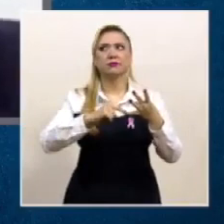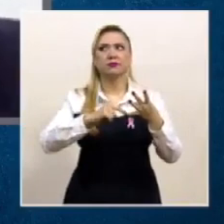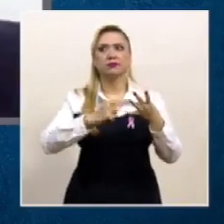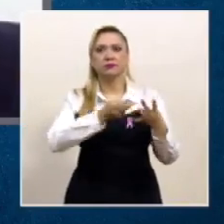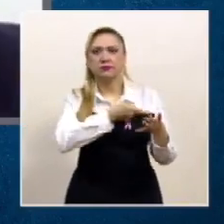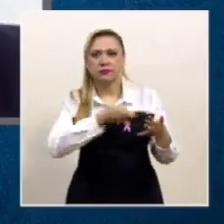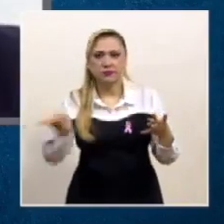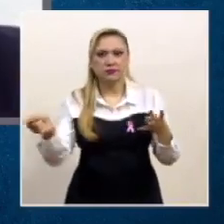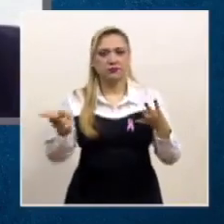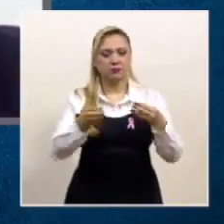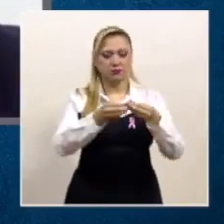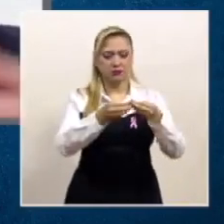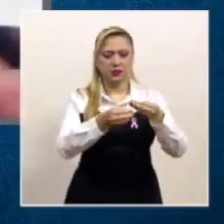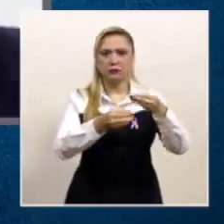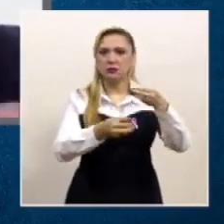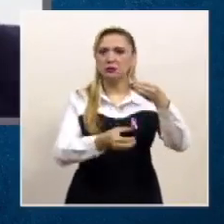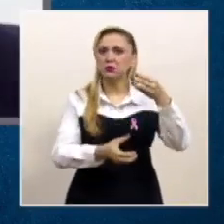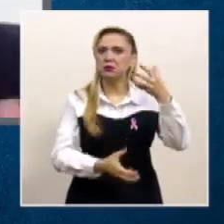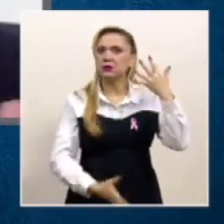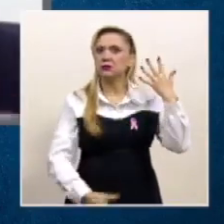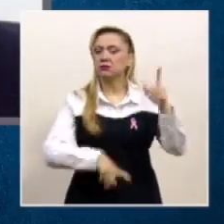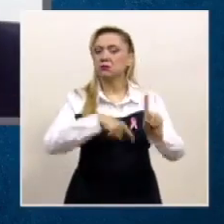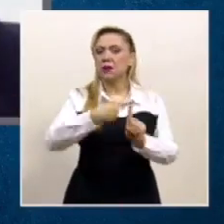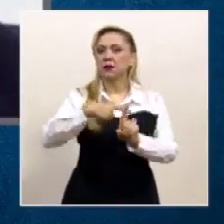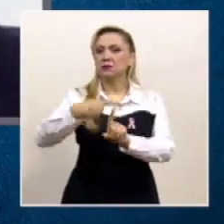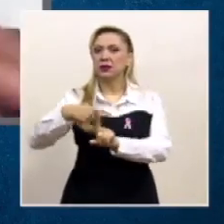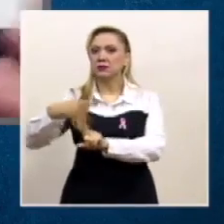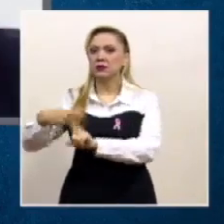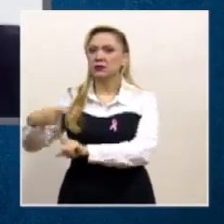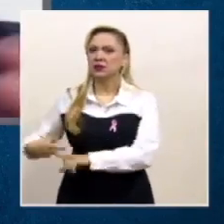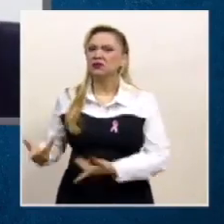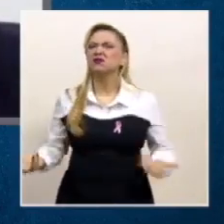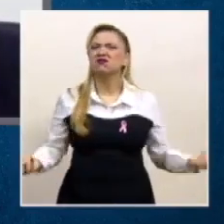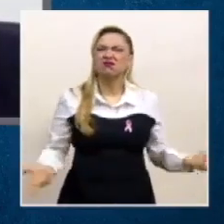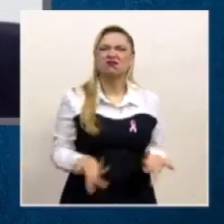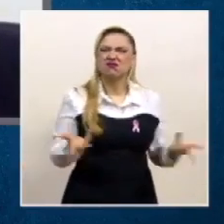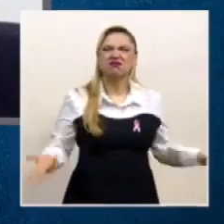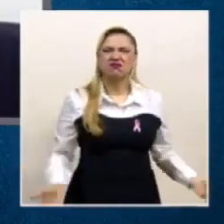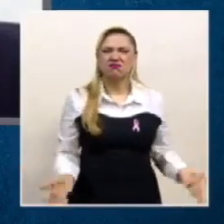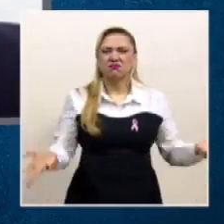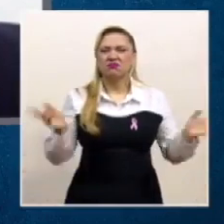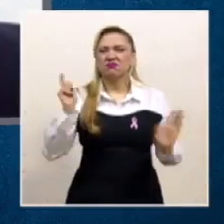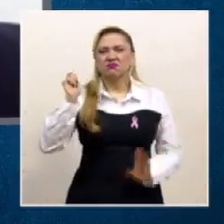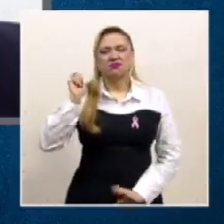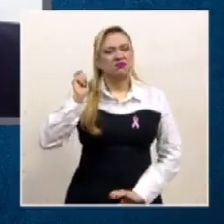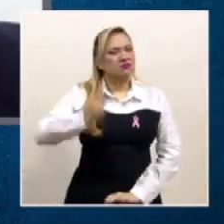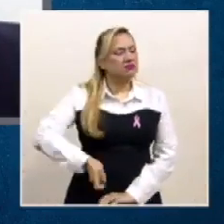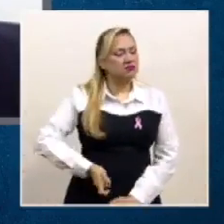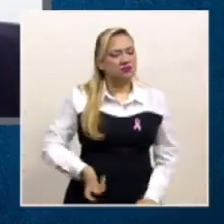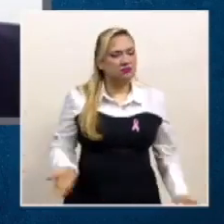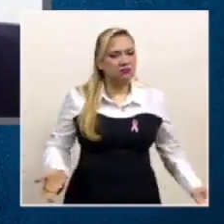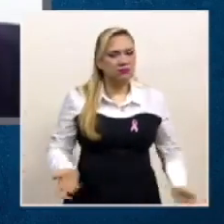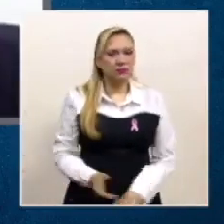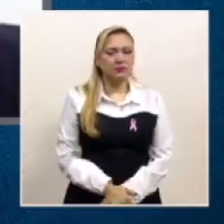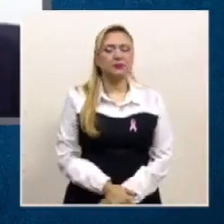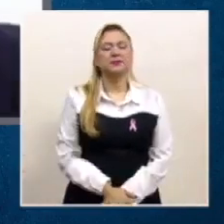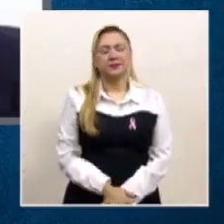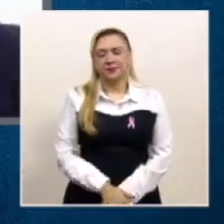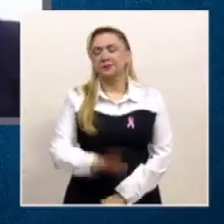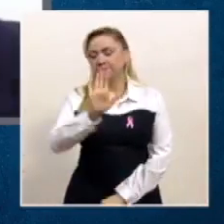mujer con una discapacidad o una mujer indígena, etcétera. ¿A qué nos referimos con el tema de interseccionalidad? Claro que